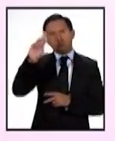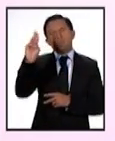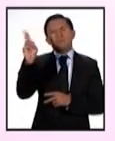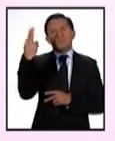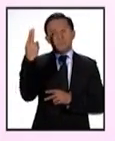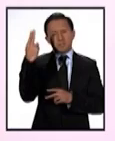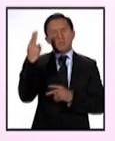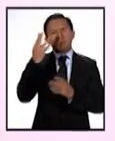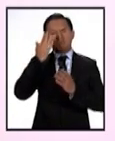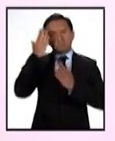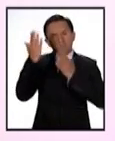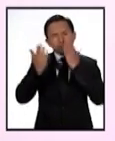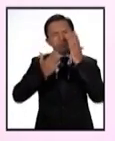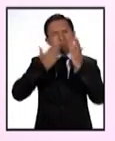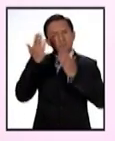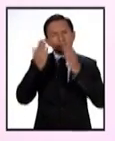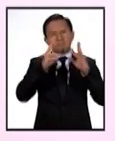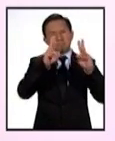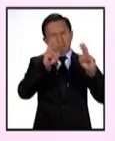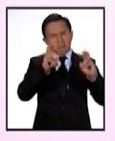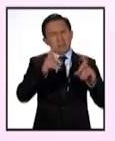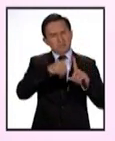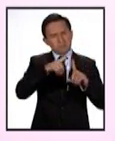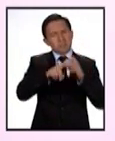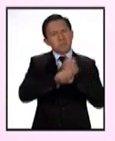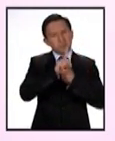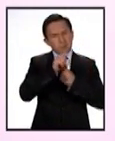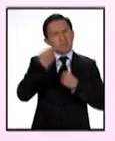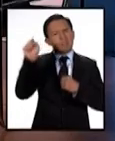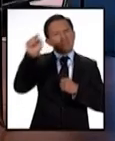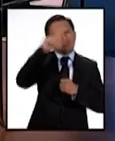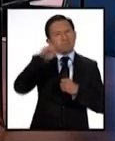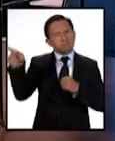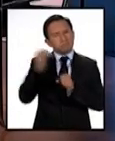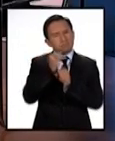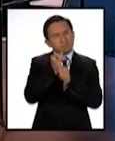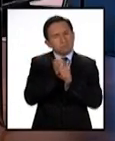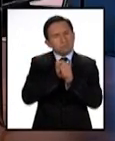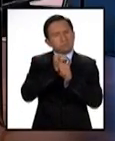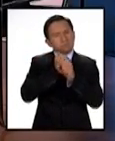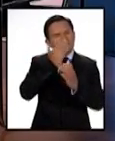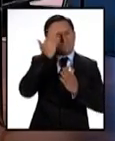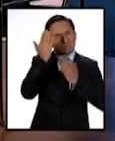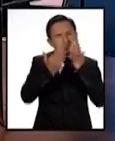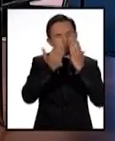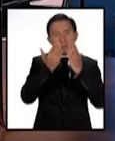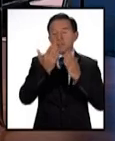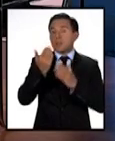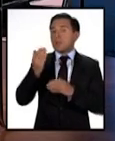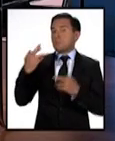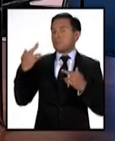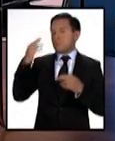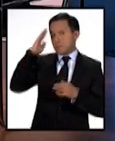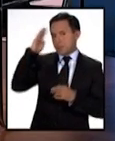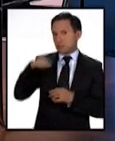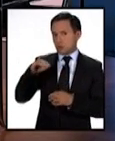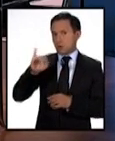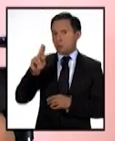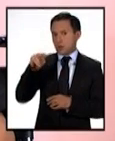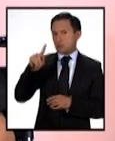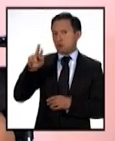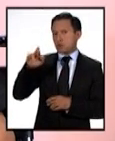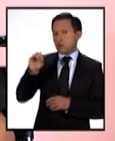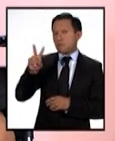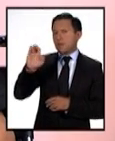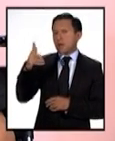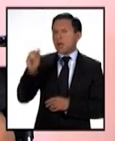torno a estos problemas en diferentes ámbitos. Maestro Juan Antonio Vega, muchas gracias por estar con nosotros. Y te pregunto lo siguiente, Juan Antonio,